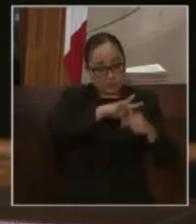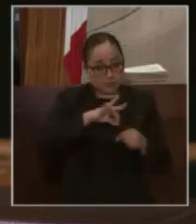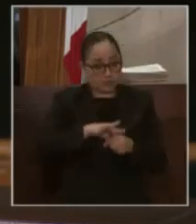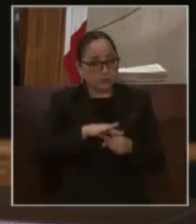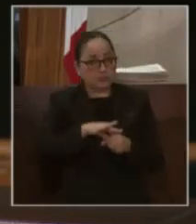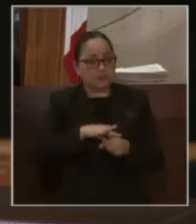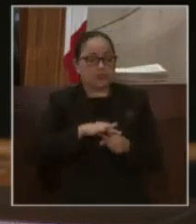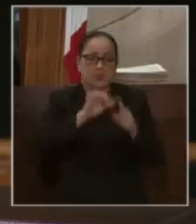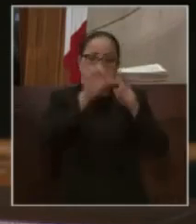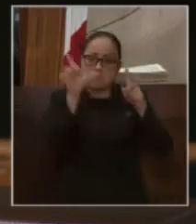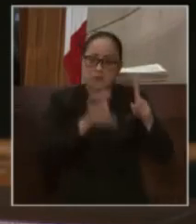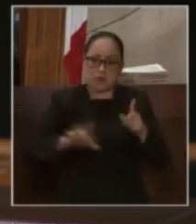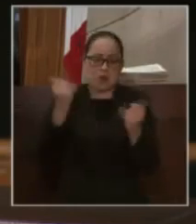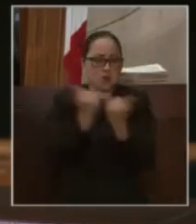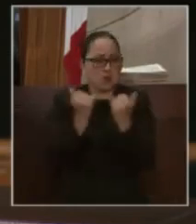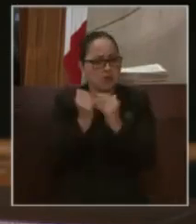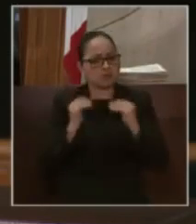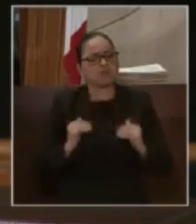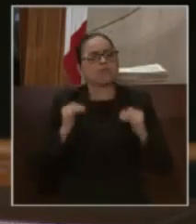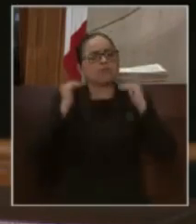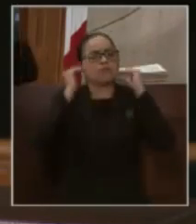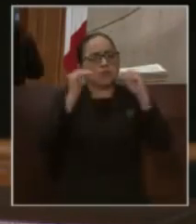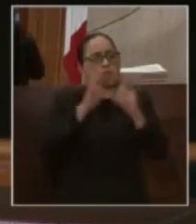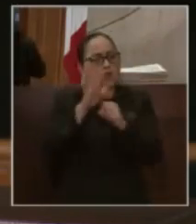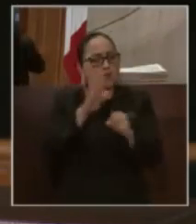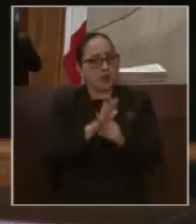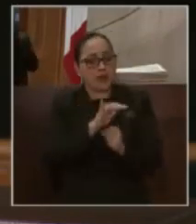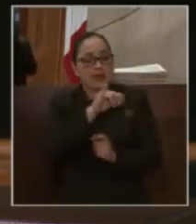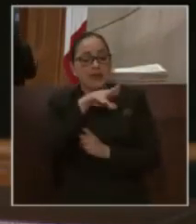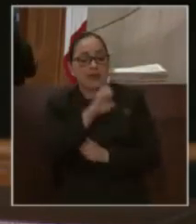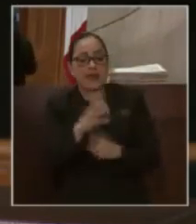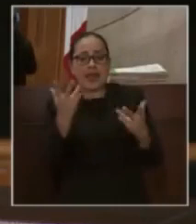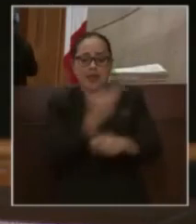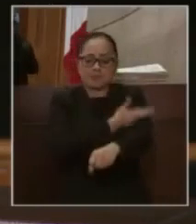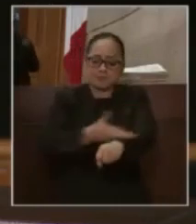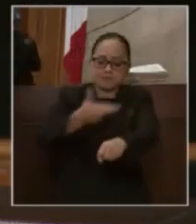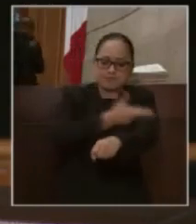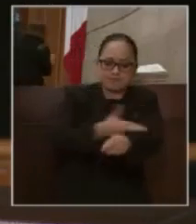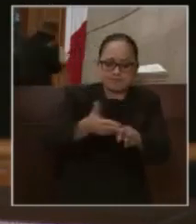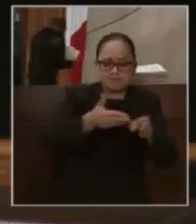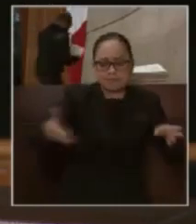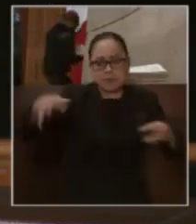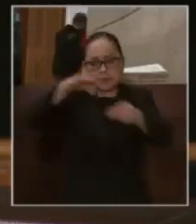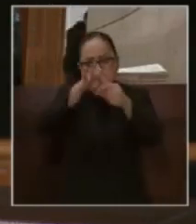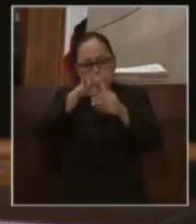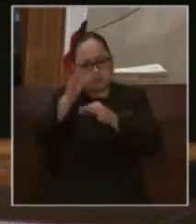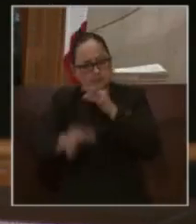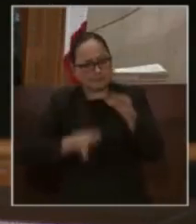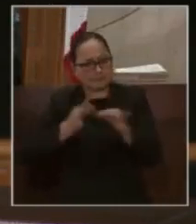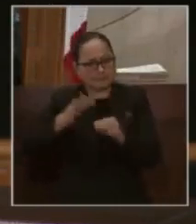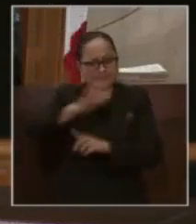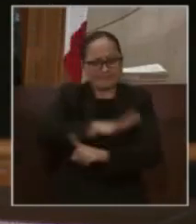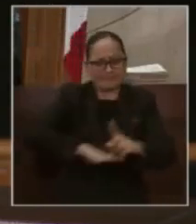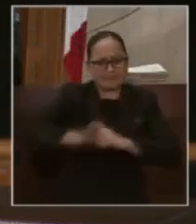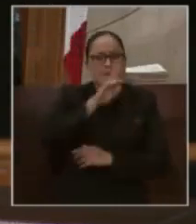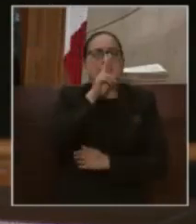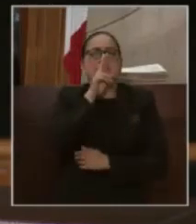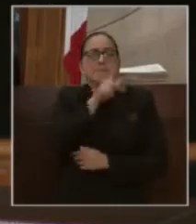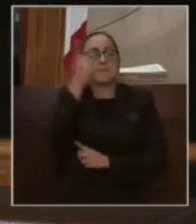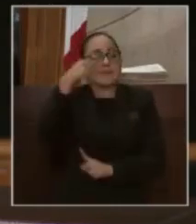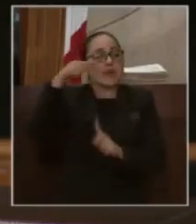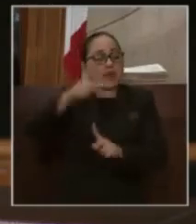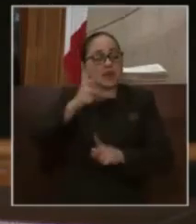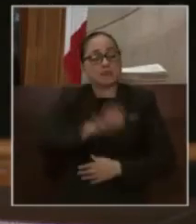a la altura del desafío. El INE ha organizado una elección ejemplar, generando condiciones adecuadas para